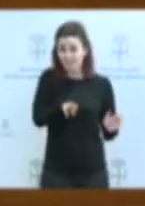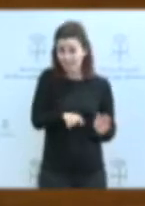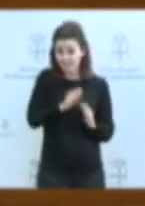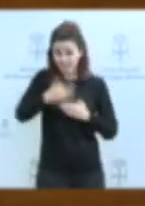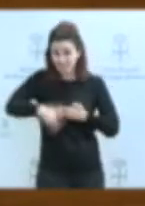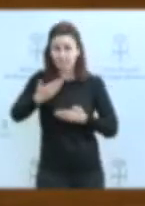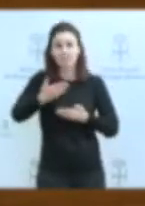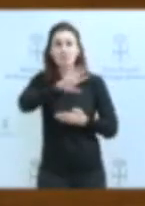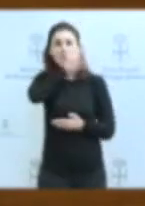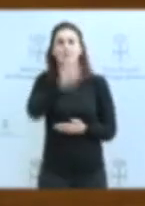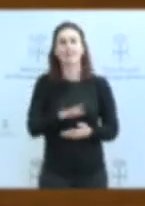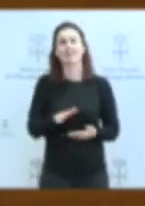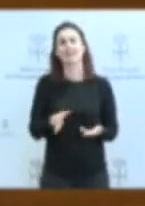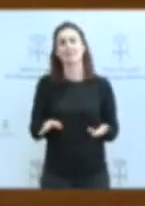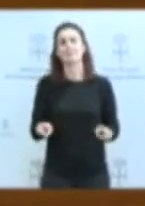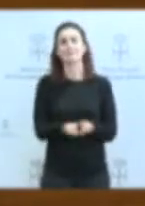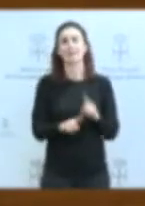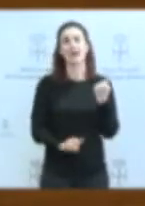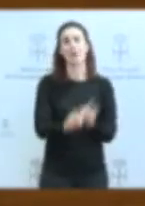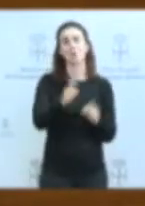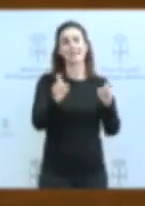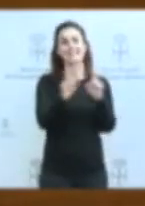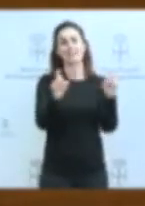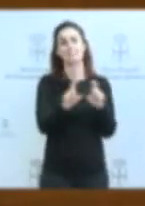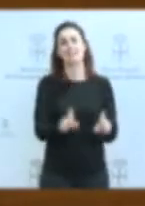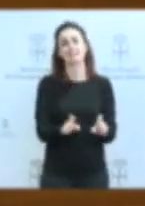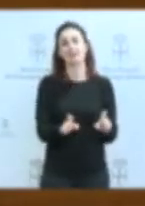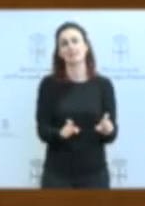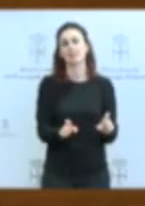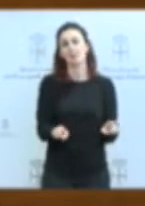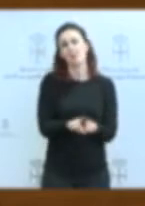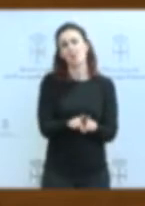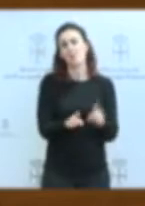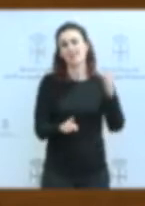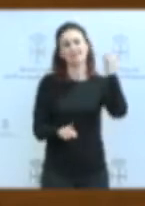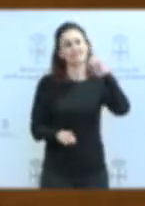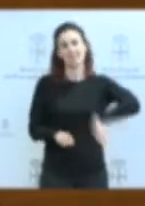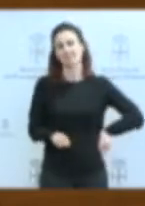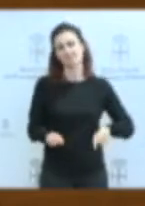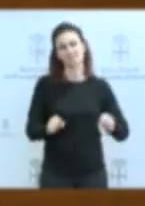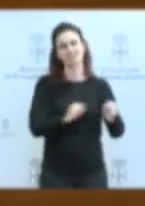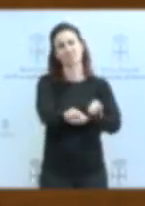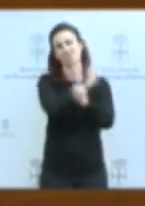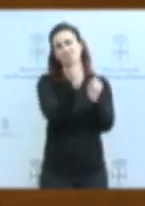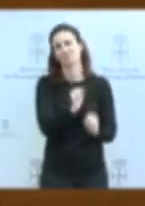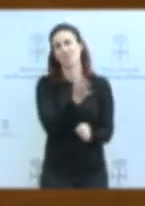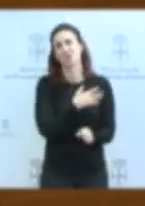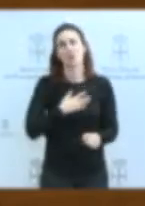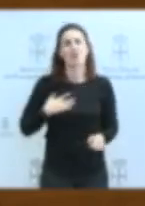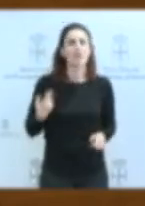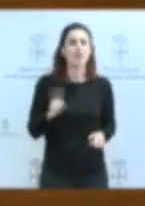que pueden estar ya más o menos pensando que les va a tocar ese concurso. No quisiera pensar que